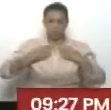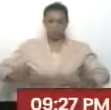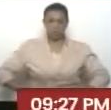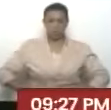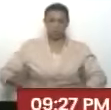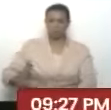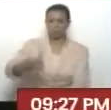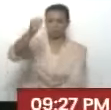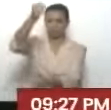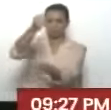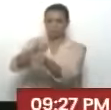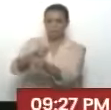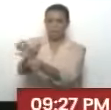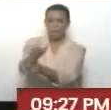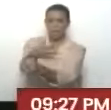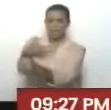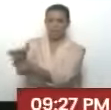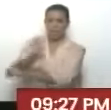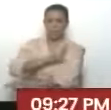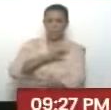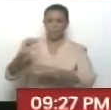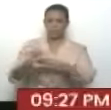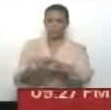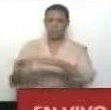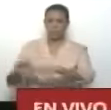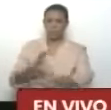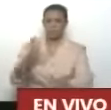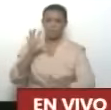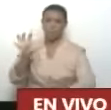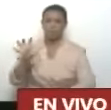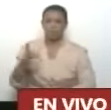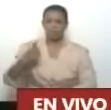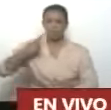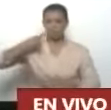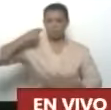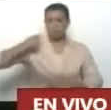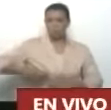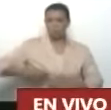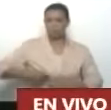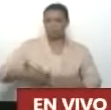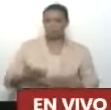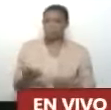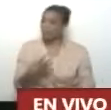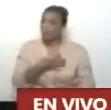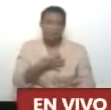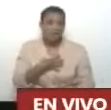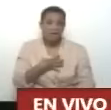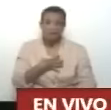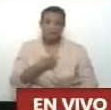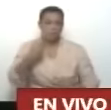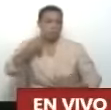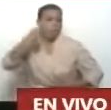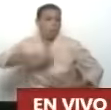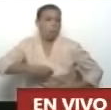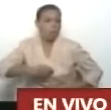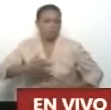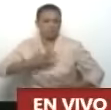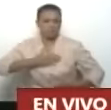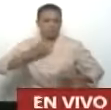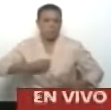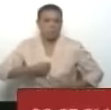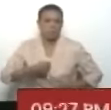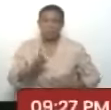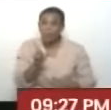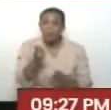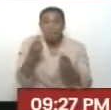una bandera, como un guapetón. No se trata del guapetonismo,